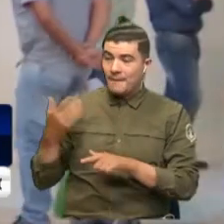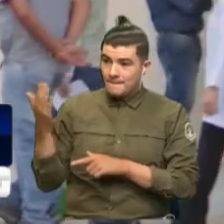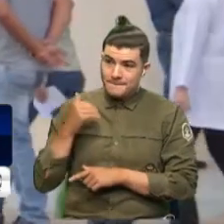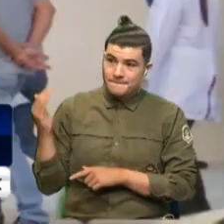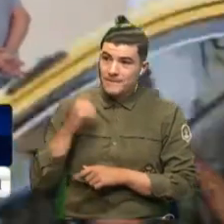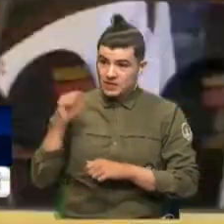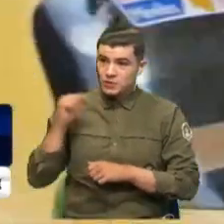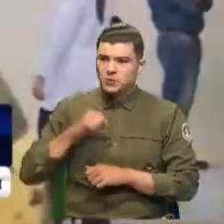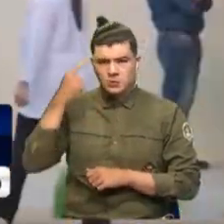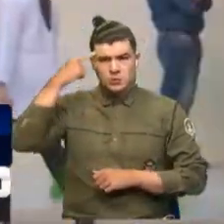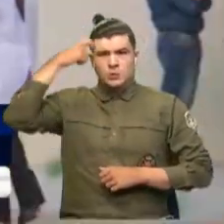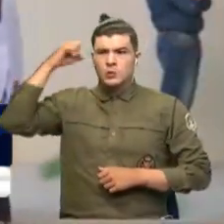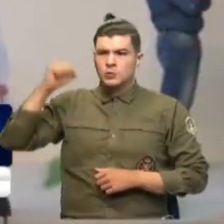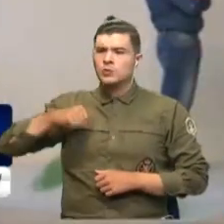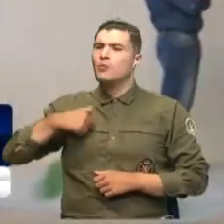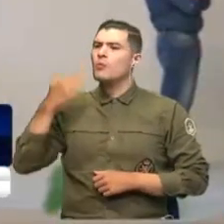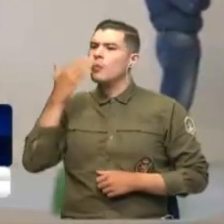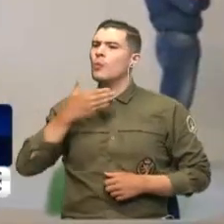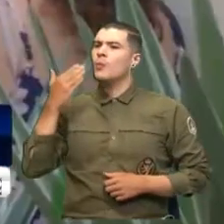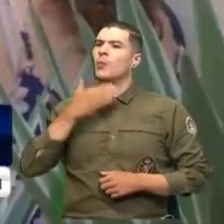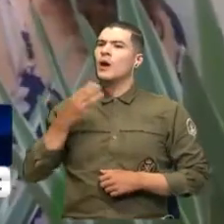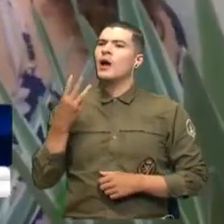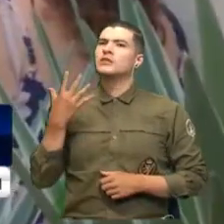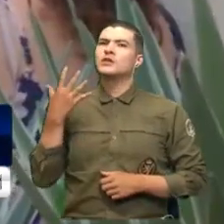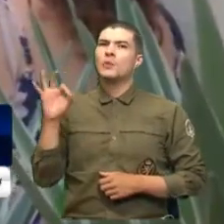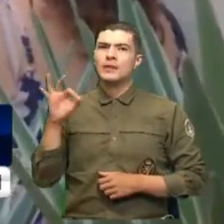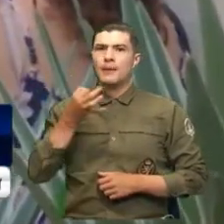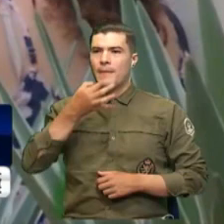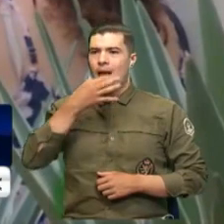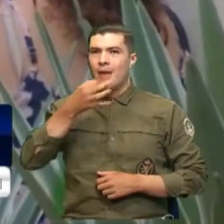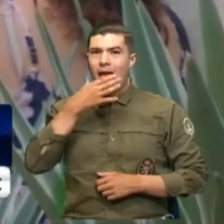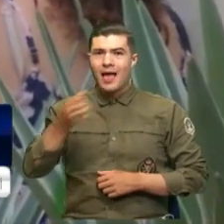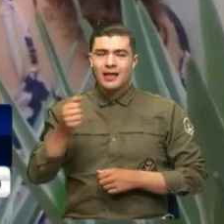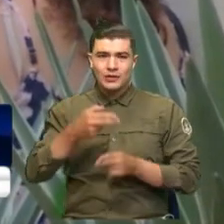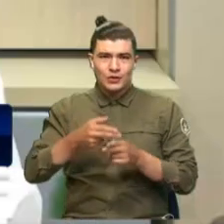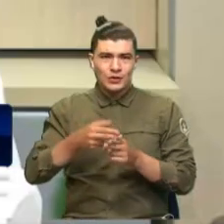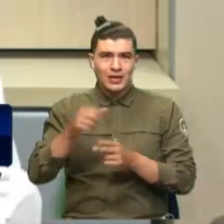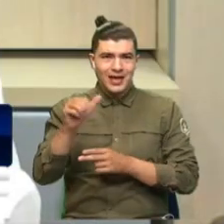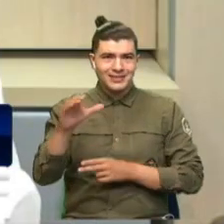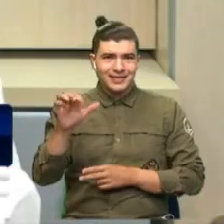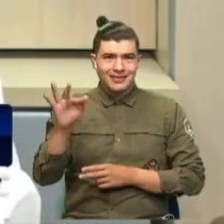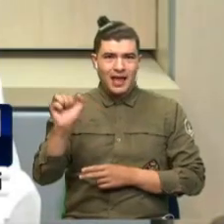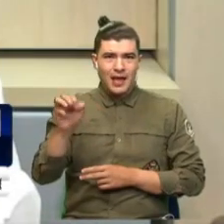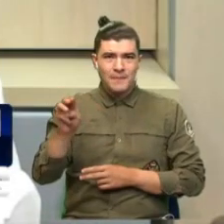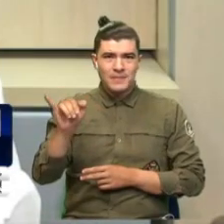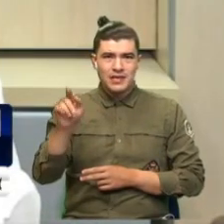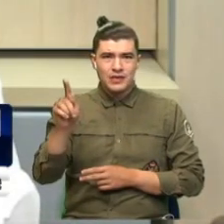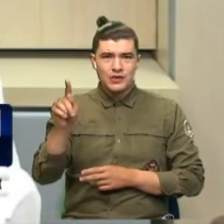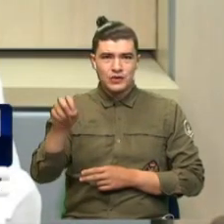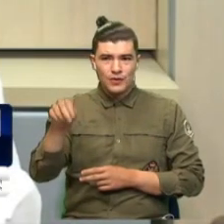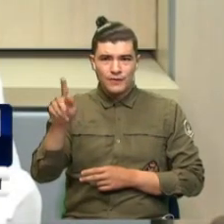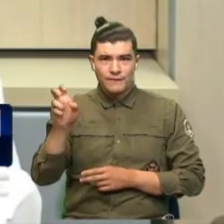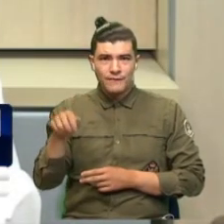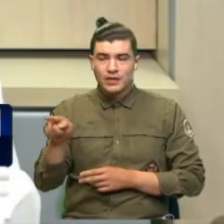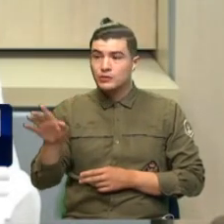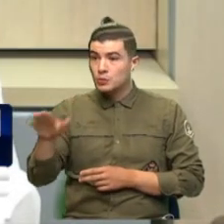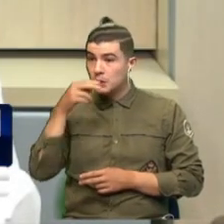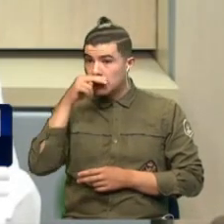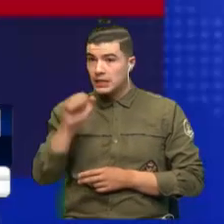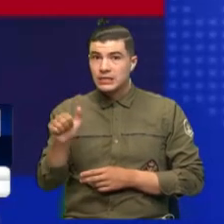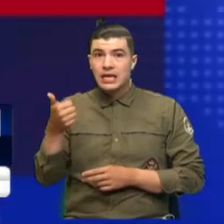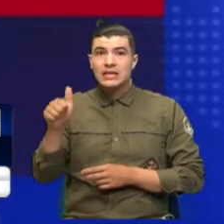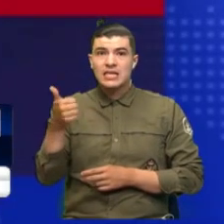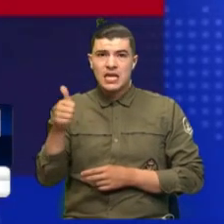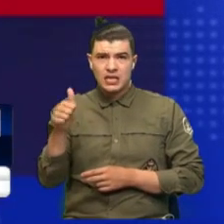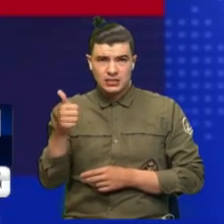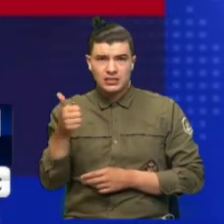con medicación para tratar la leve intoxicación con la que llegó al centro de salud la niña que ha tomado sólo 10 tabletas se considera que es